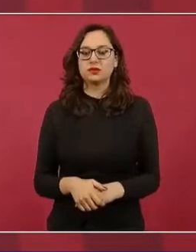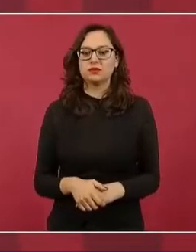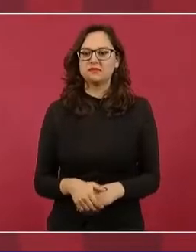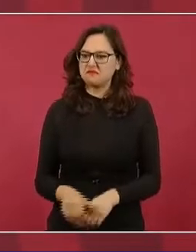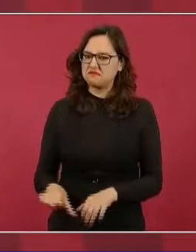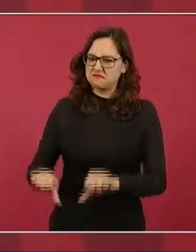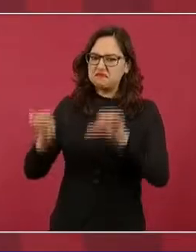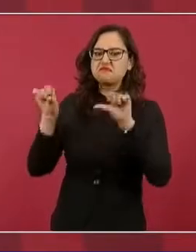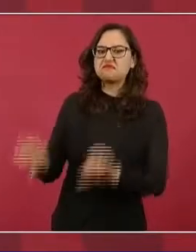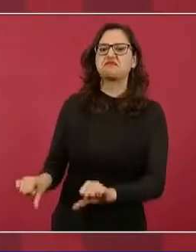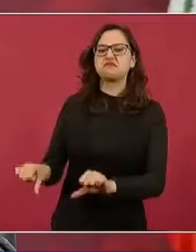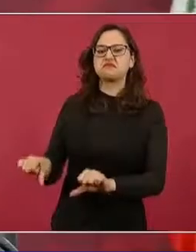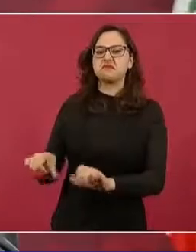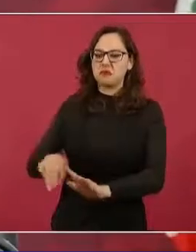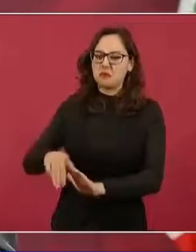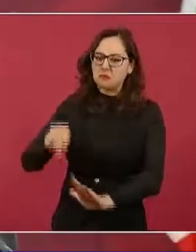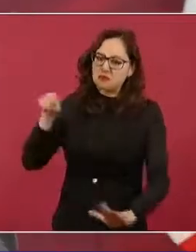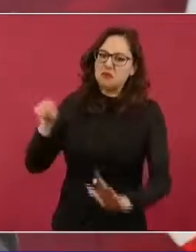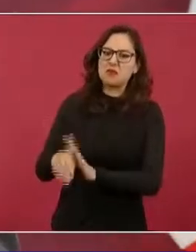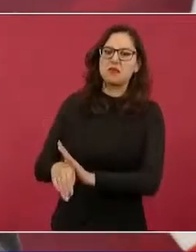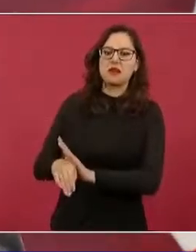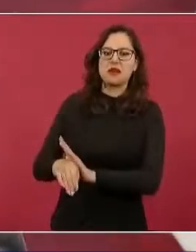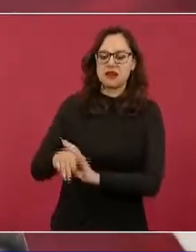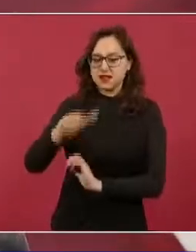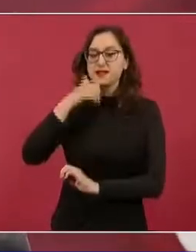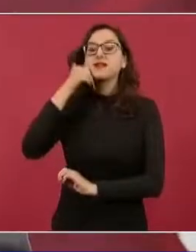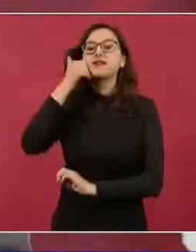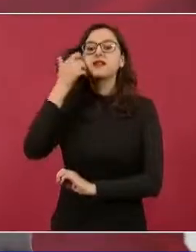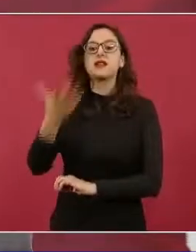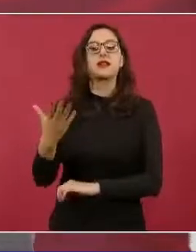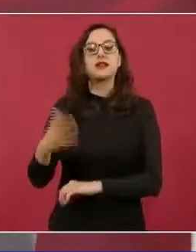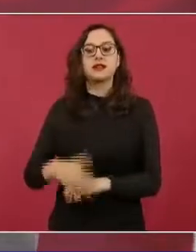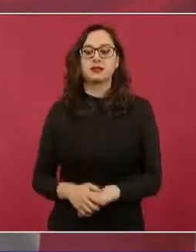¿Y qué es lo que ha dañado más a México?